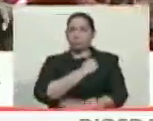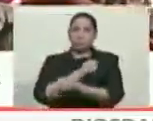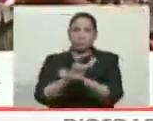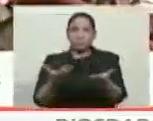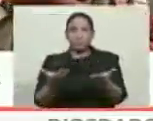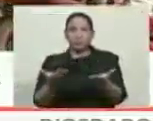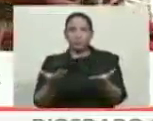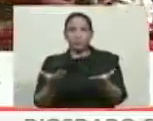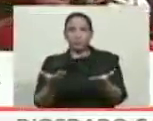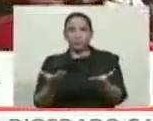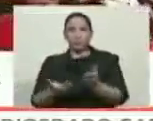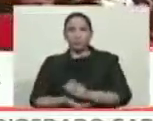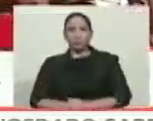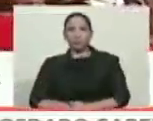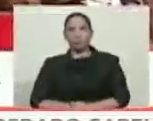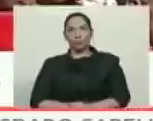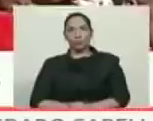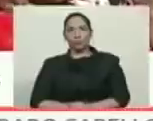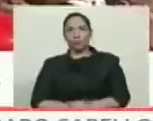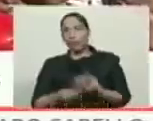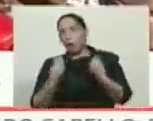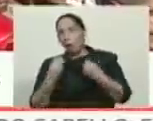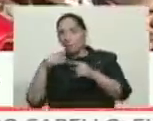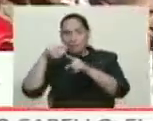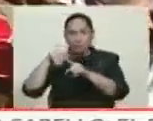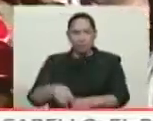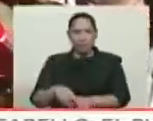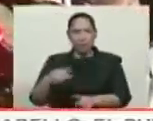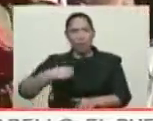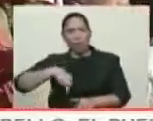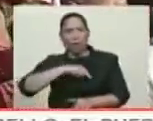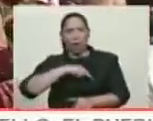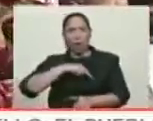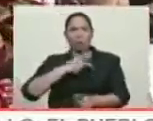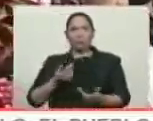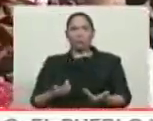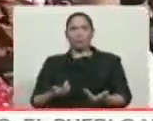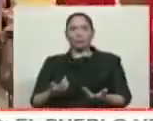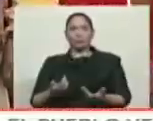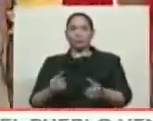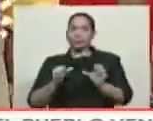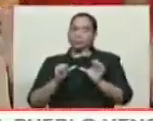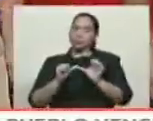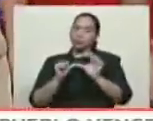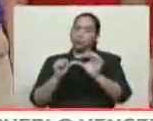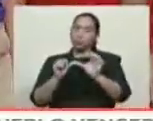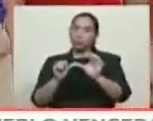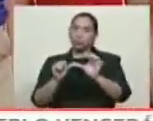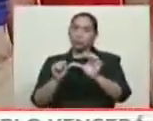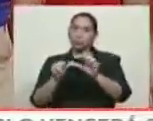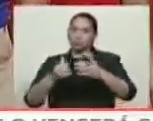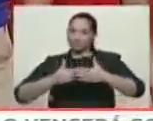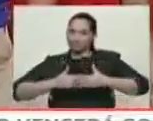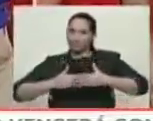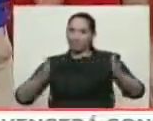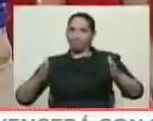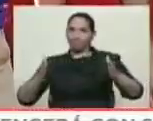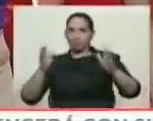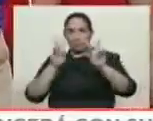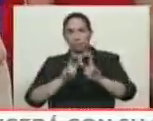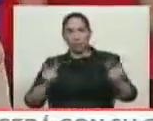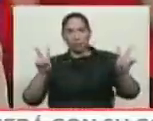compañeras, como los derrotaremos y los estamos derrotando, preservando y garantizando la